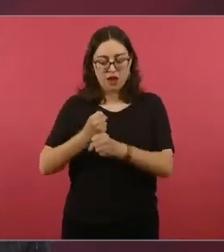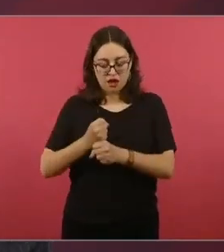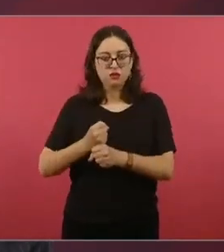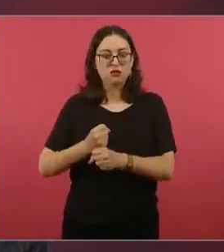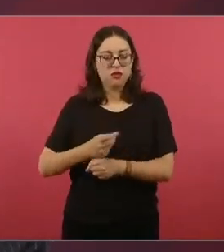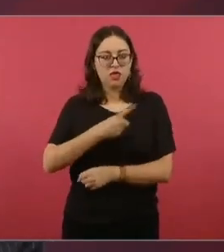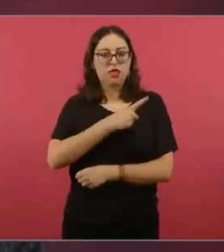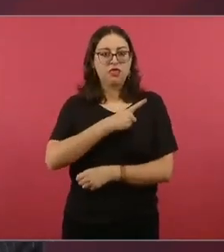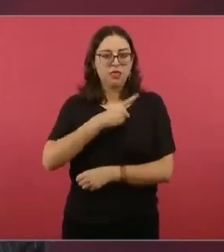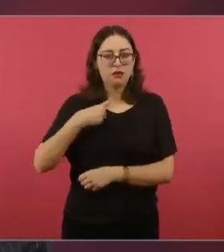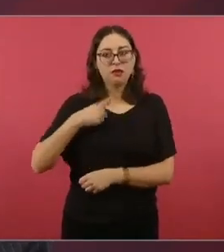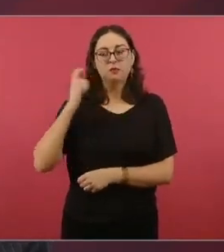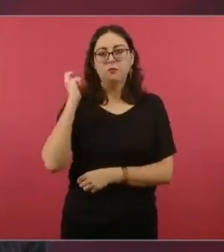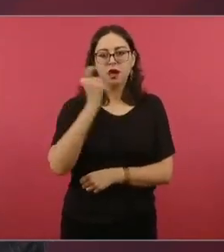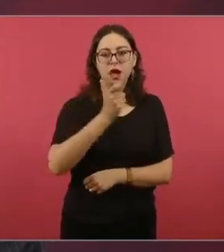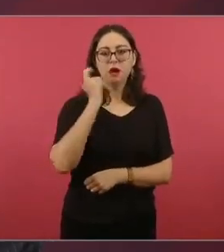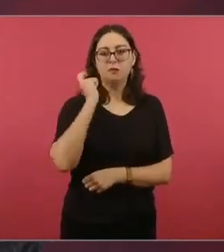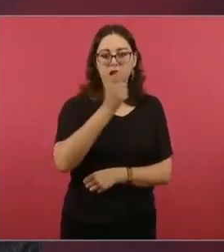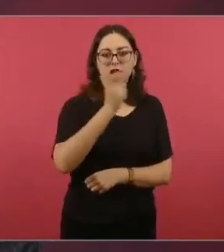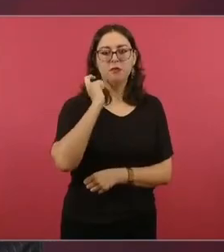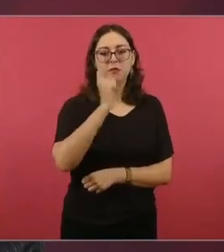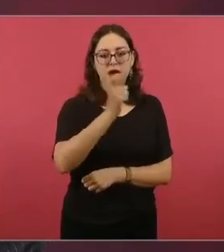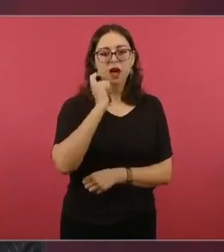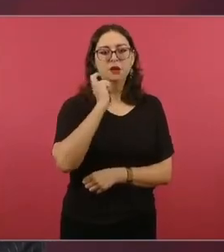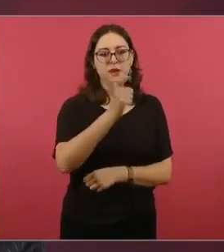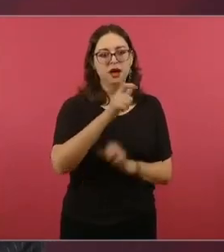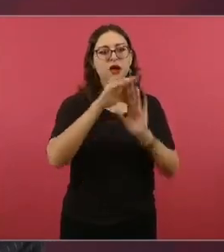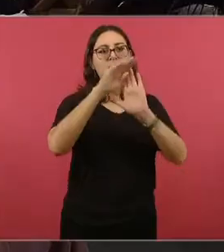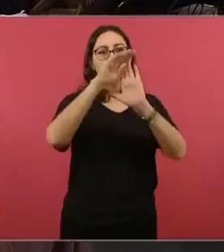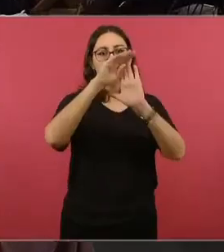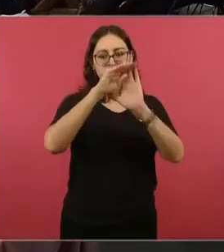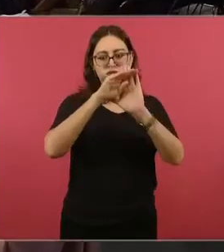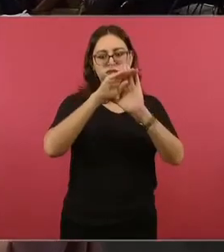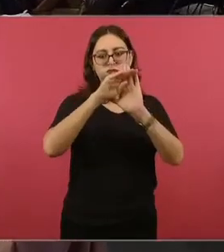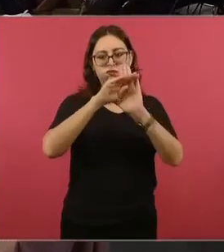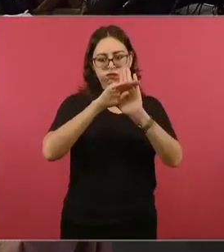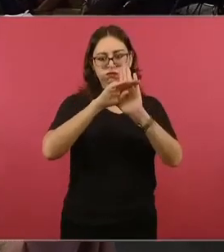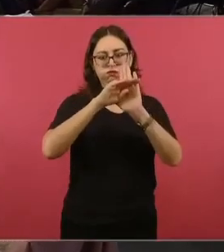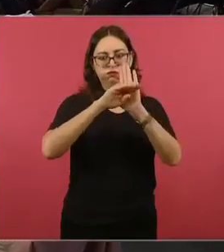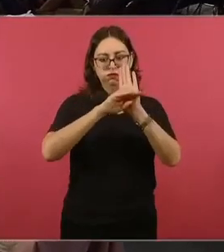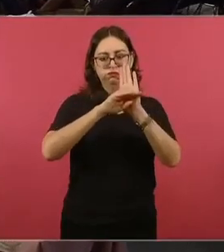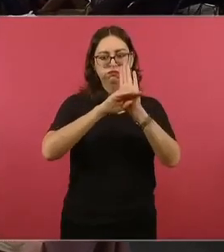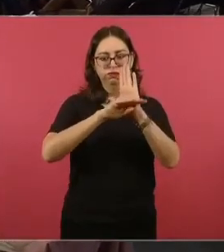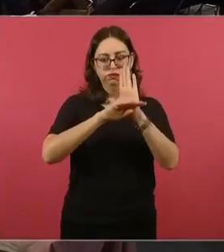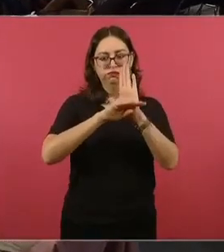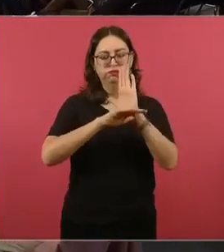que cuando llegamos, Pemex, y eso se puede probar.